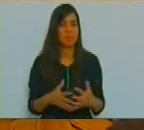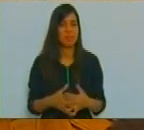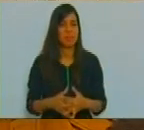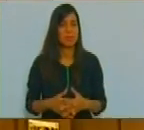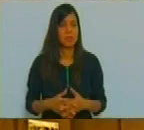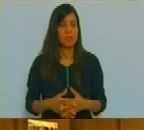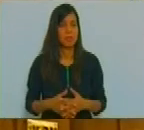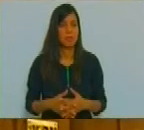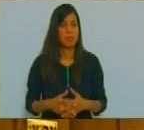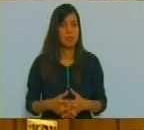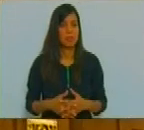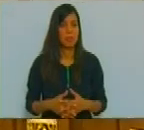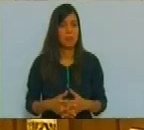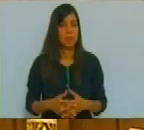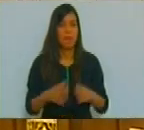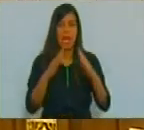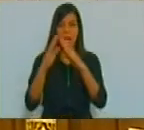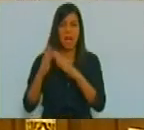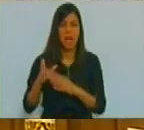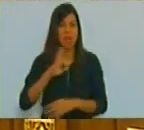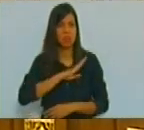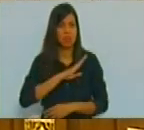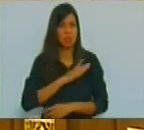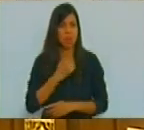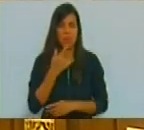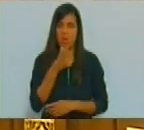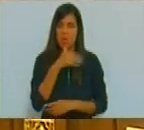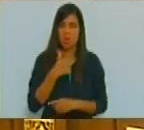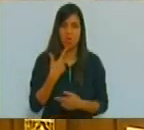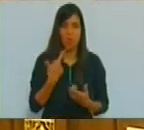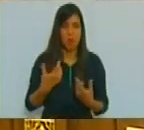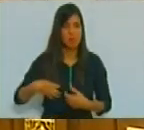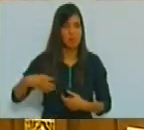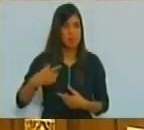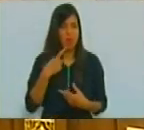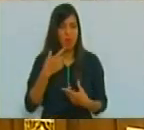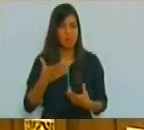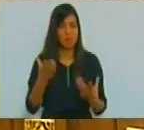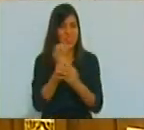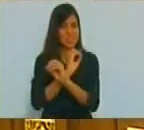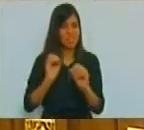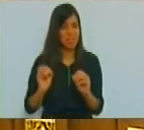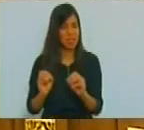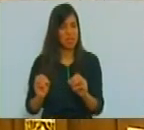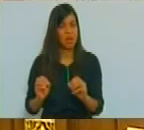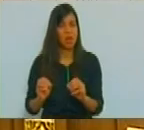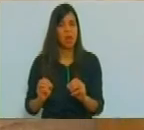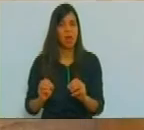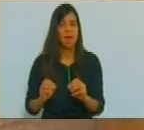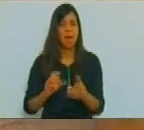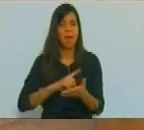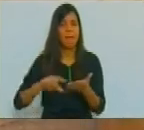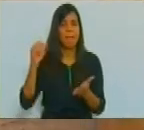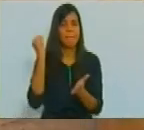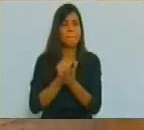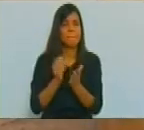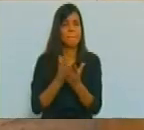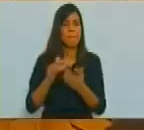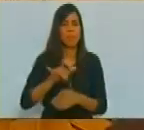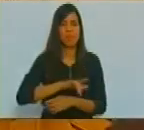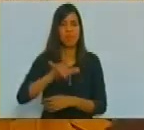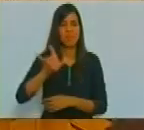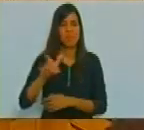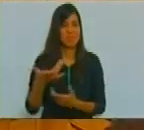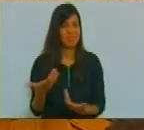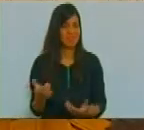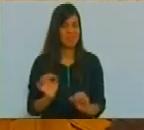incautación de bienes como te causa unos bienes que no tiene supresión de visa dios nos guarde nunca hemos tenido vista